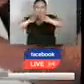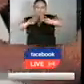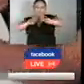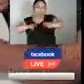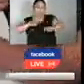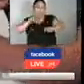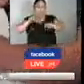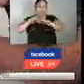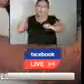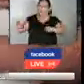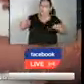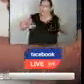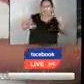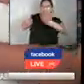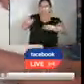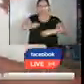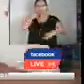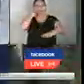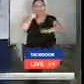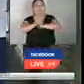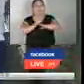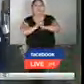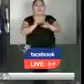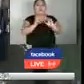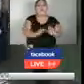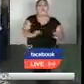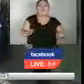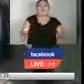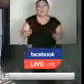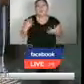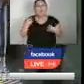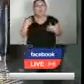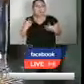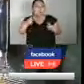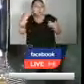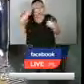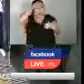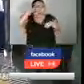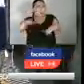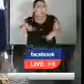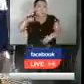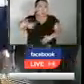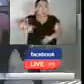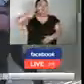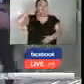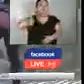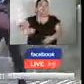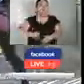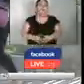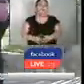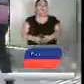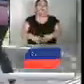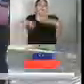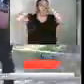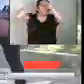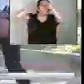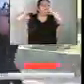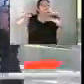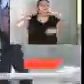de instituciones involucradas en la protección de la niñez, y se espera sea aprobado este mismo mes. Con